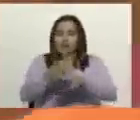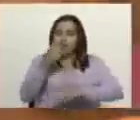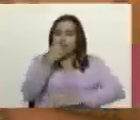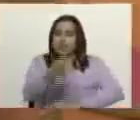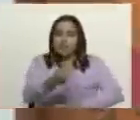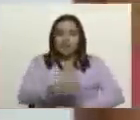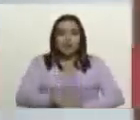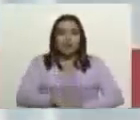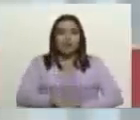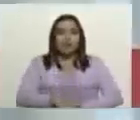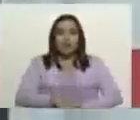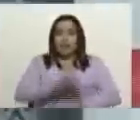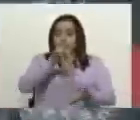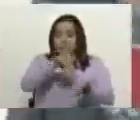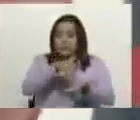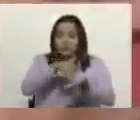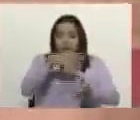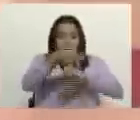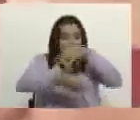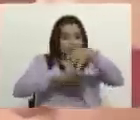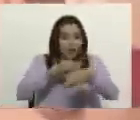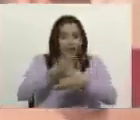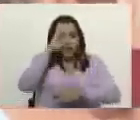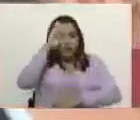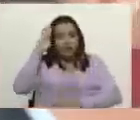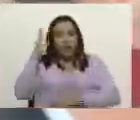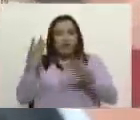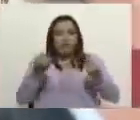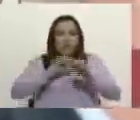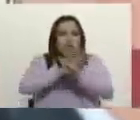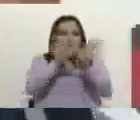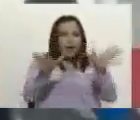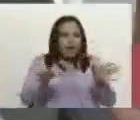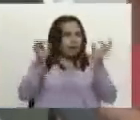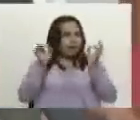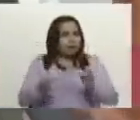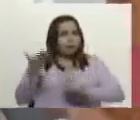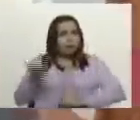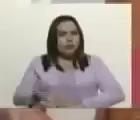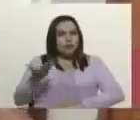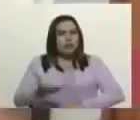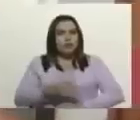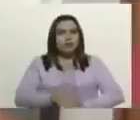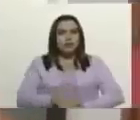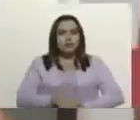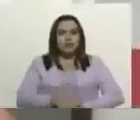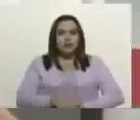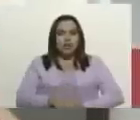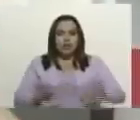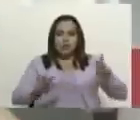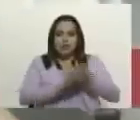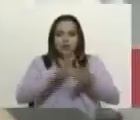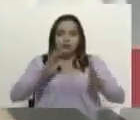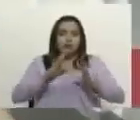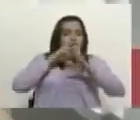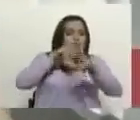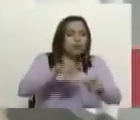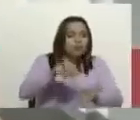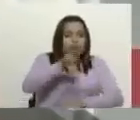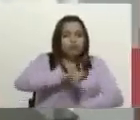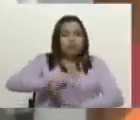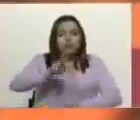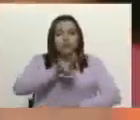la presentación de Diosdado fue muy clara, muy precisa en el modelo de discurso que él